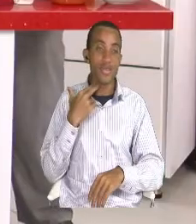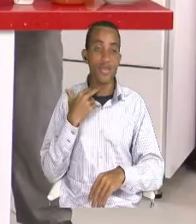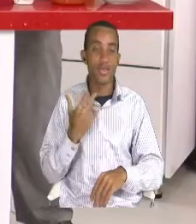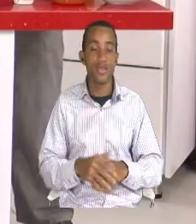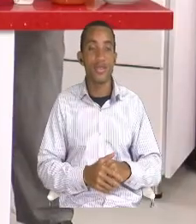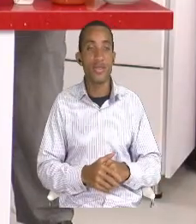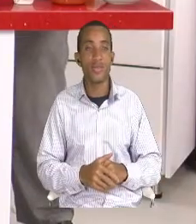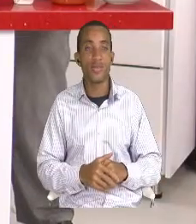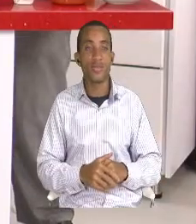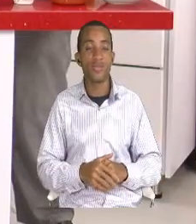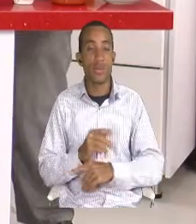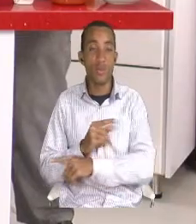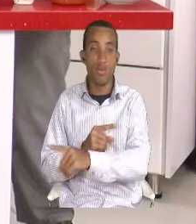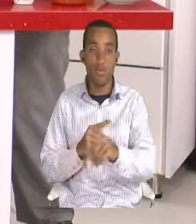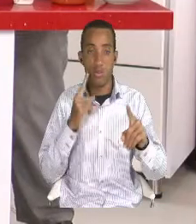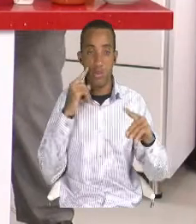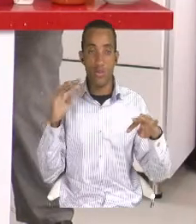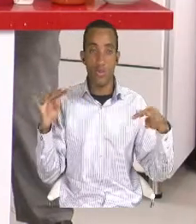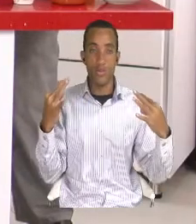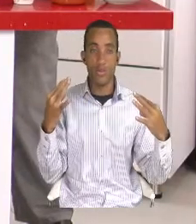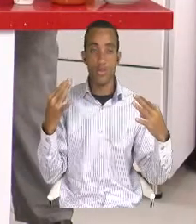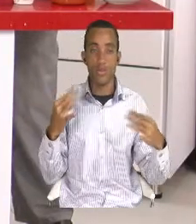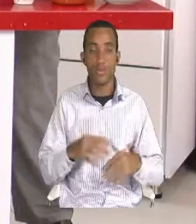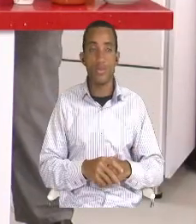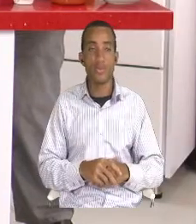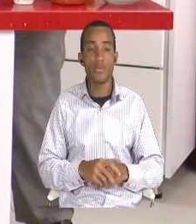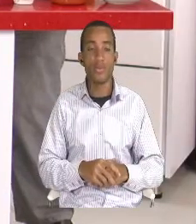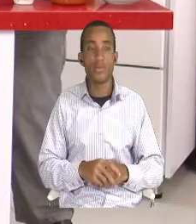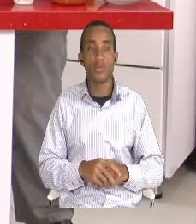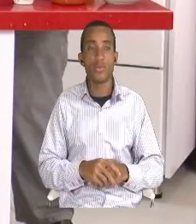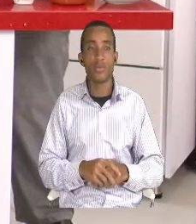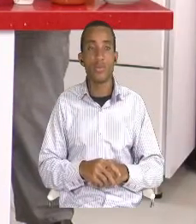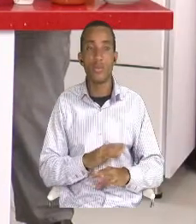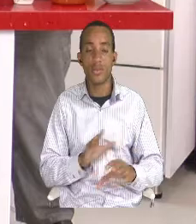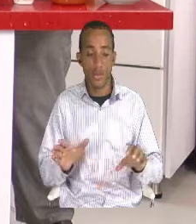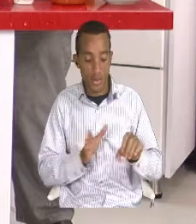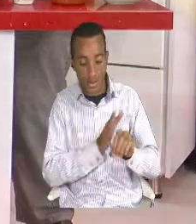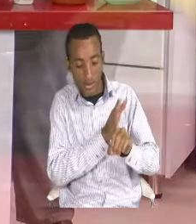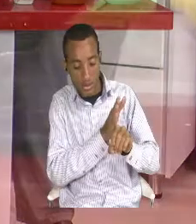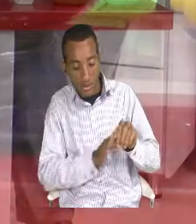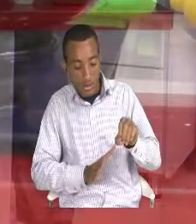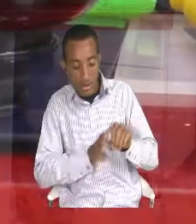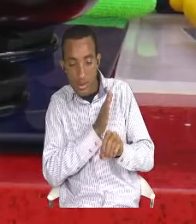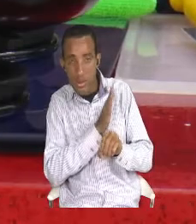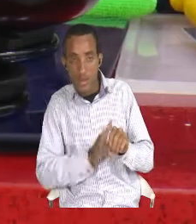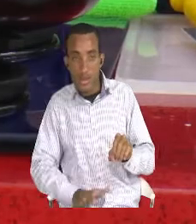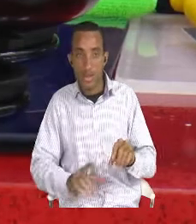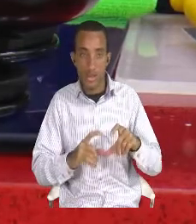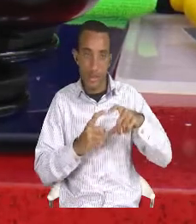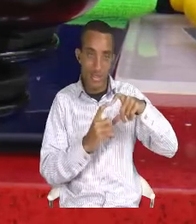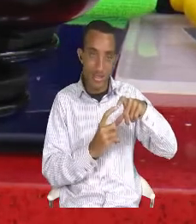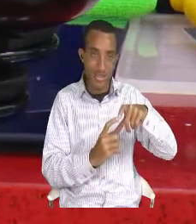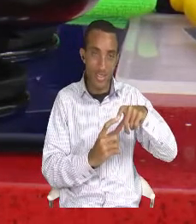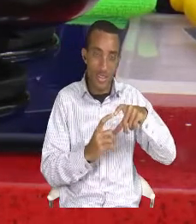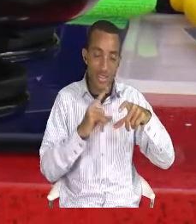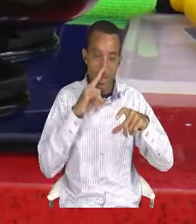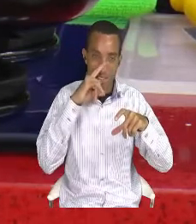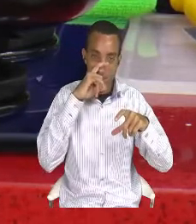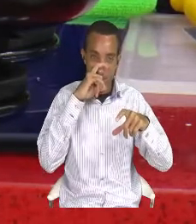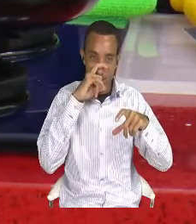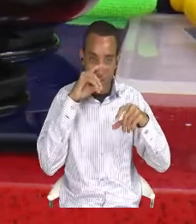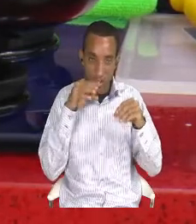perfecto. Como los televidentes lo pudieron ver, Rochi y Emperatriz, son un lomo de res albardado en tocineta sobre unos